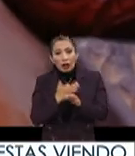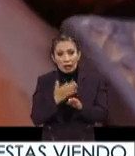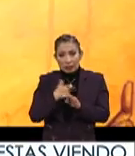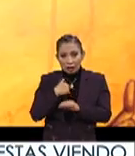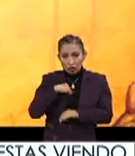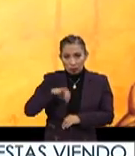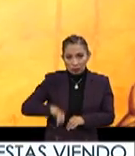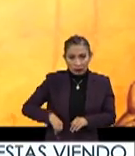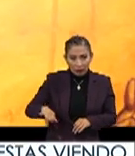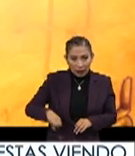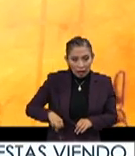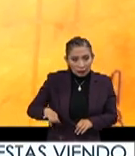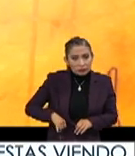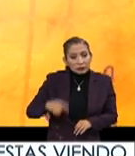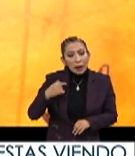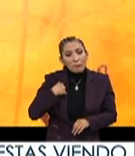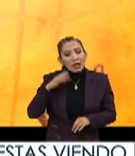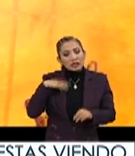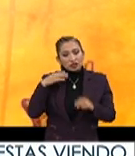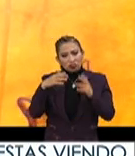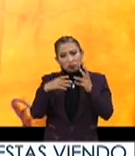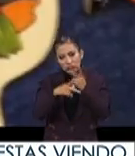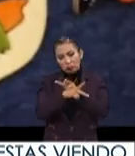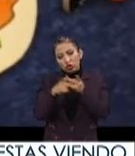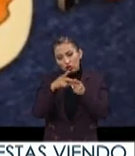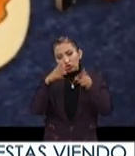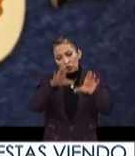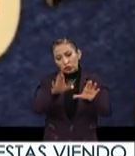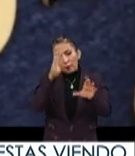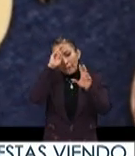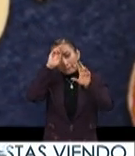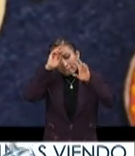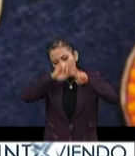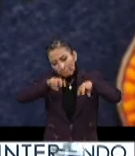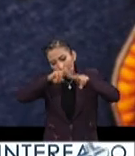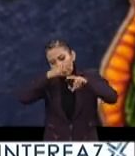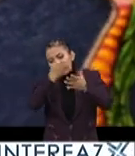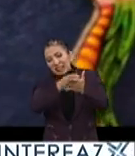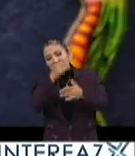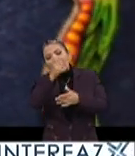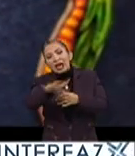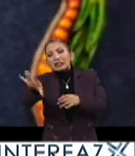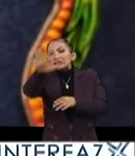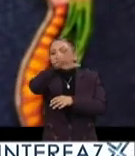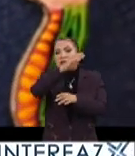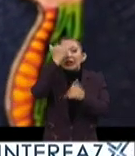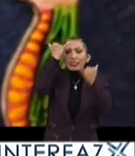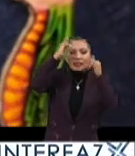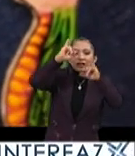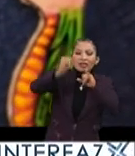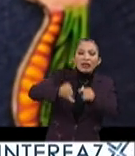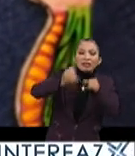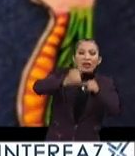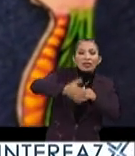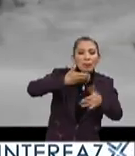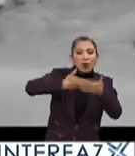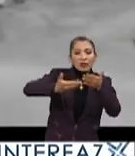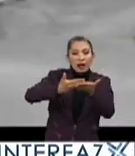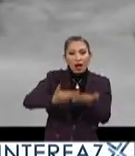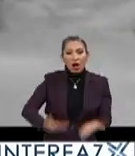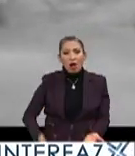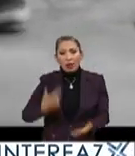me interesa que mis piezas sean una reflexión crítica de cómo se construye la identidad en la